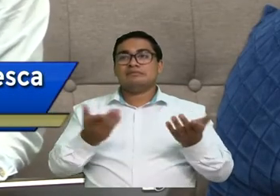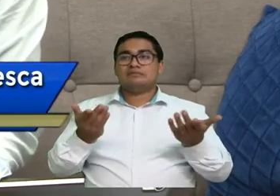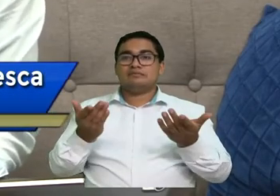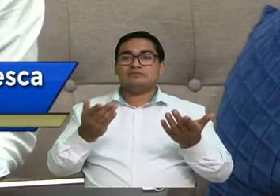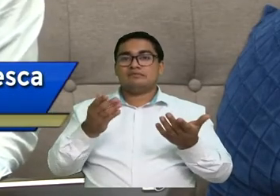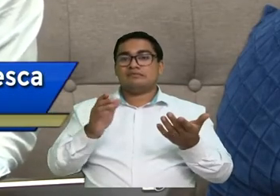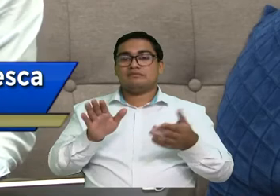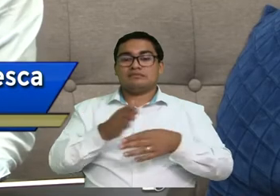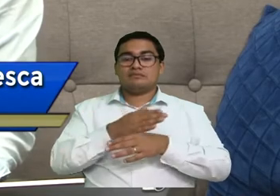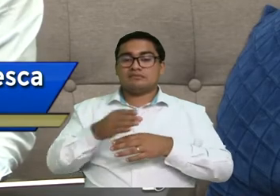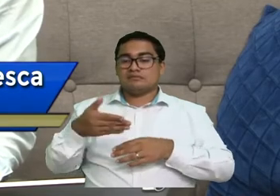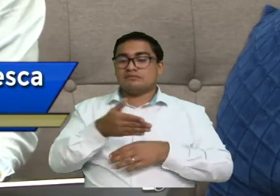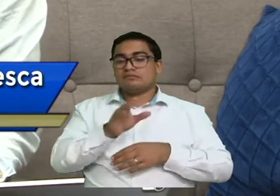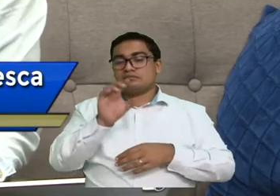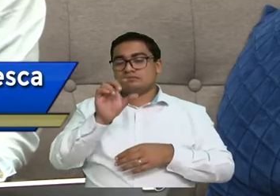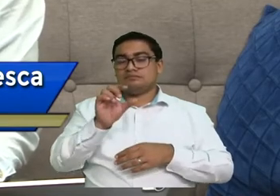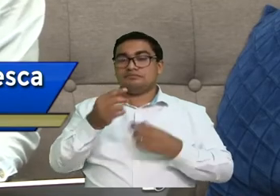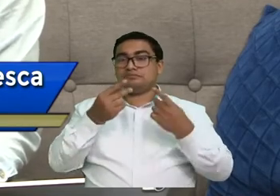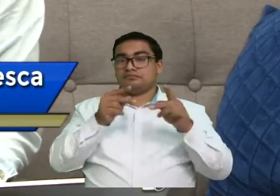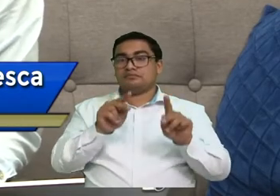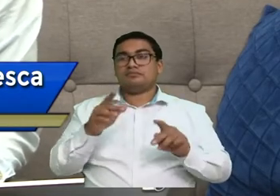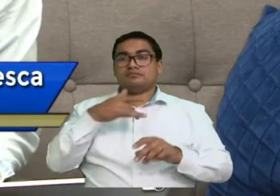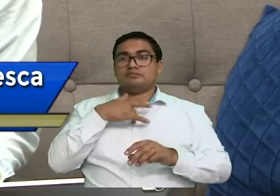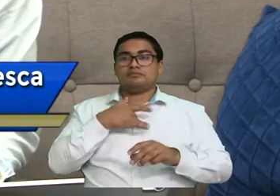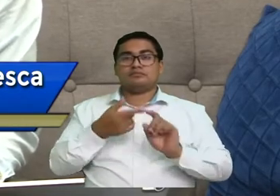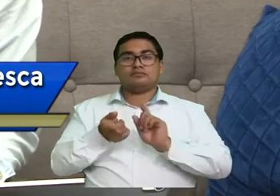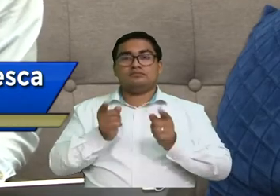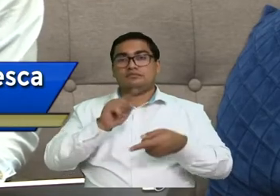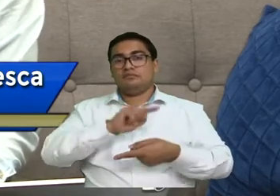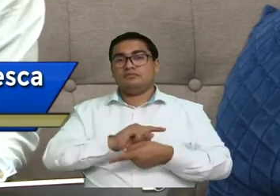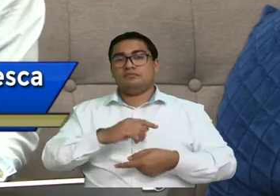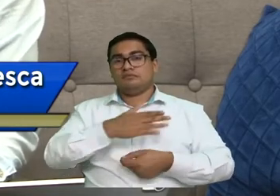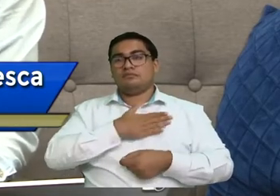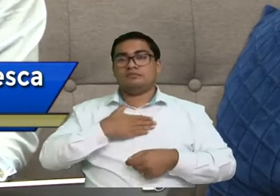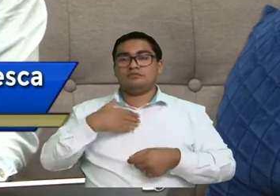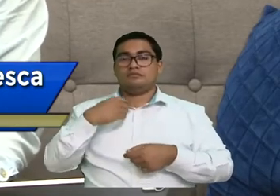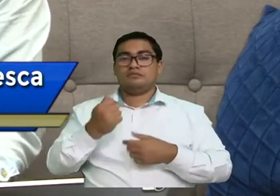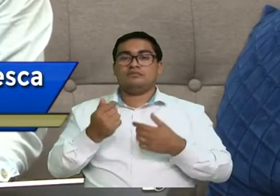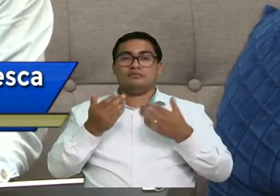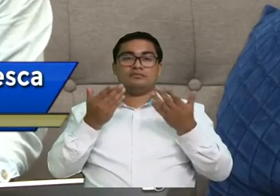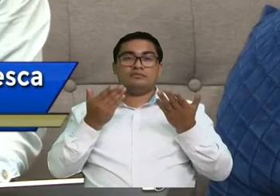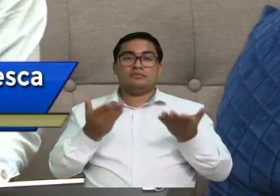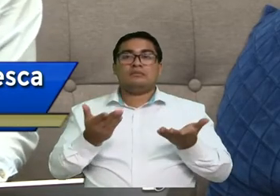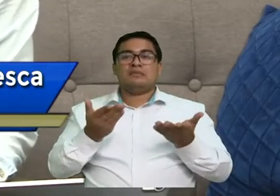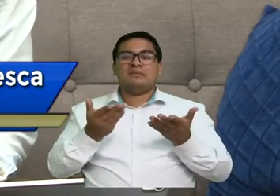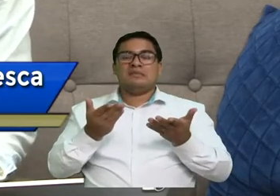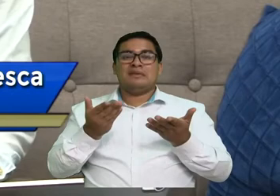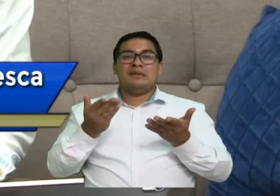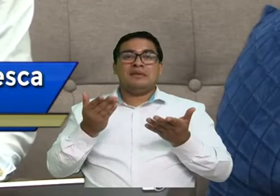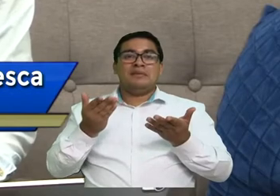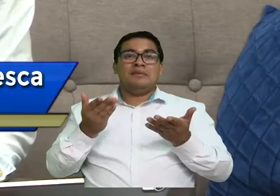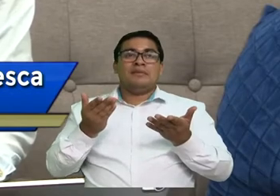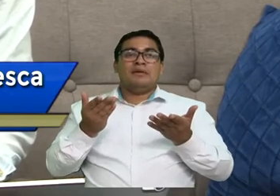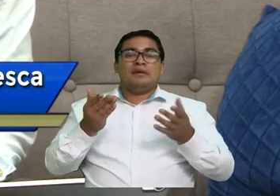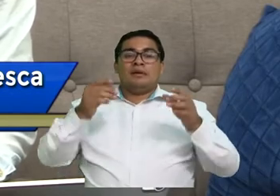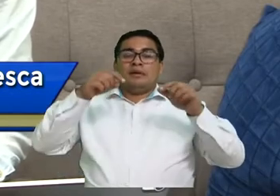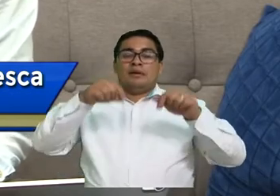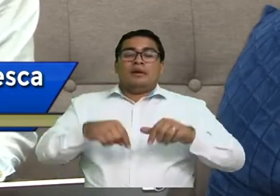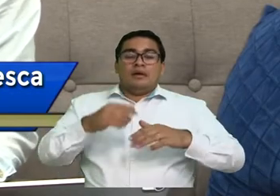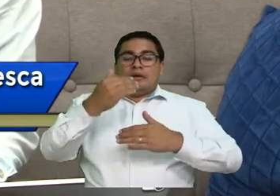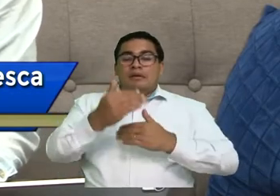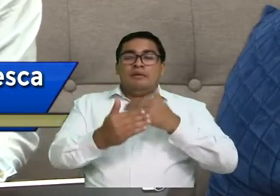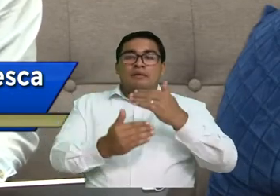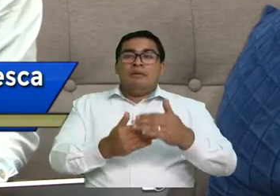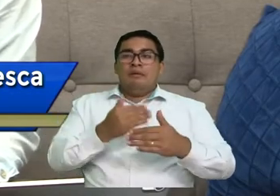semilla. Pero hay que mejorar esa semilla. Entonces estamos ahorita en el proceso